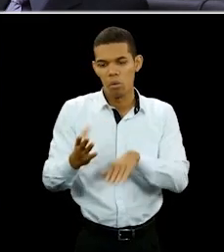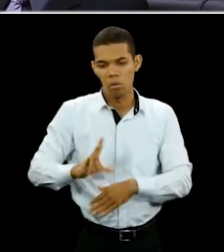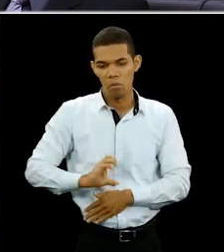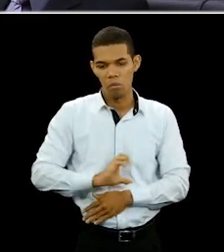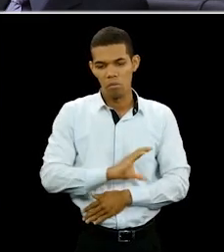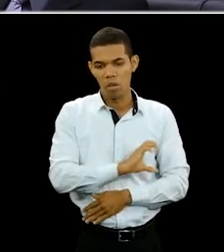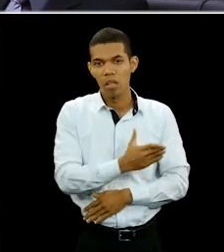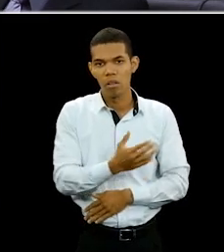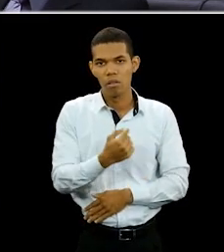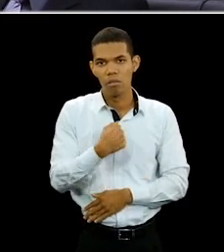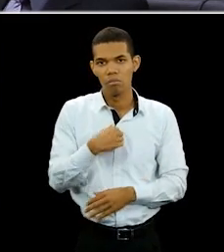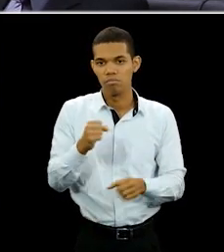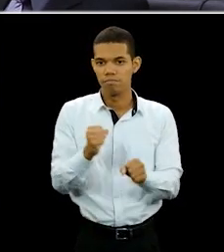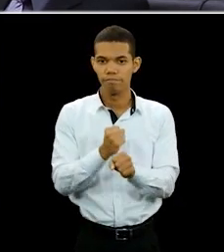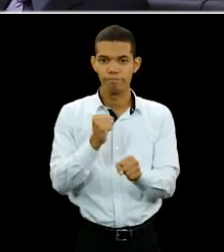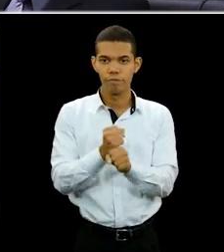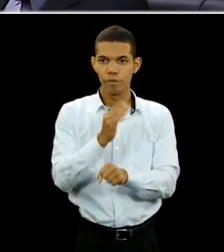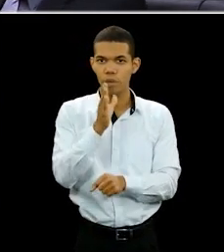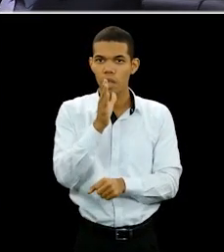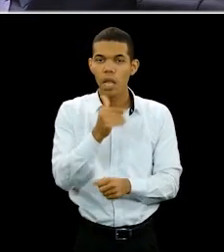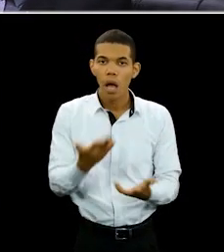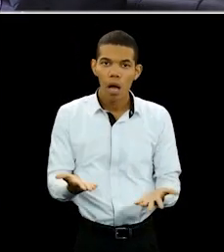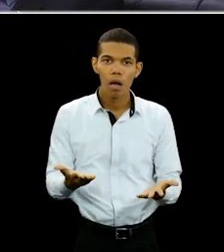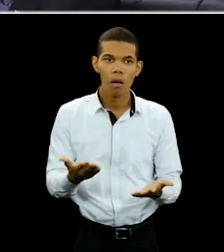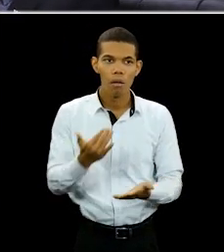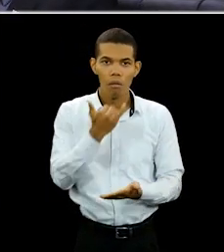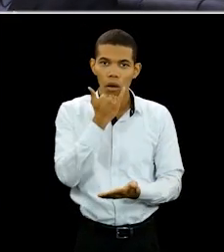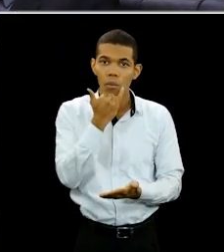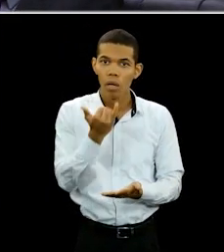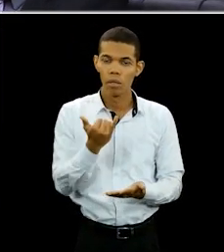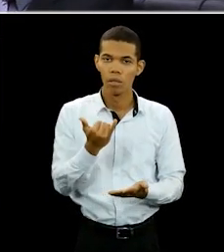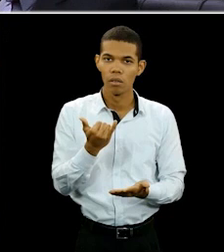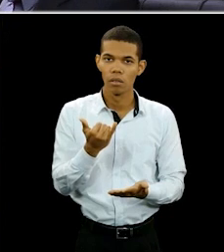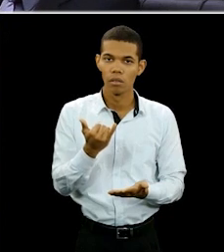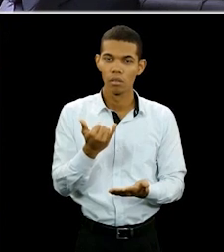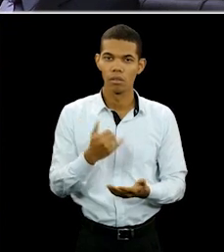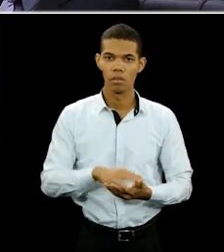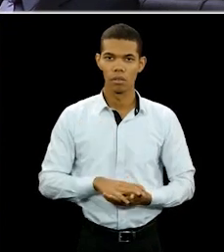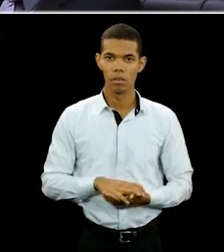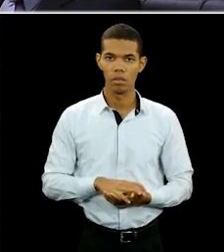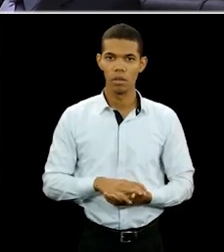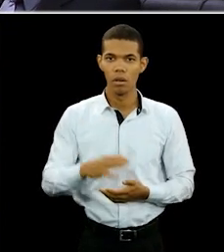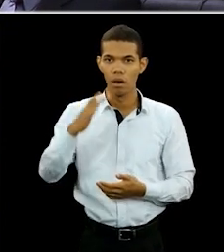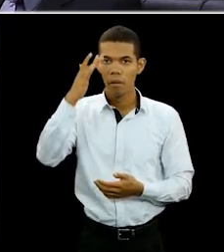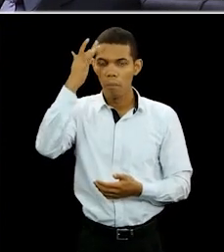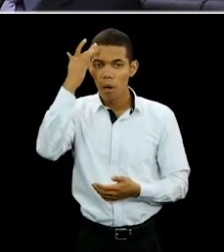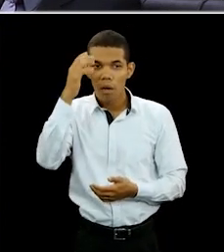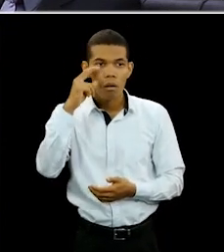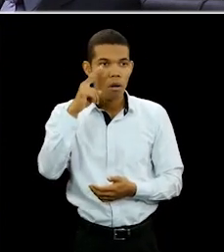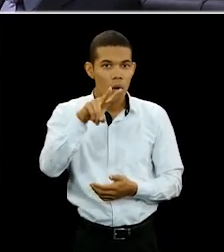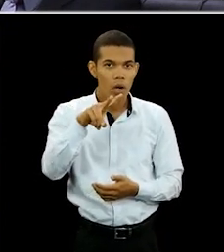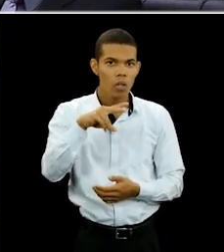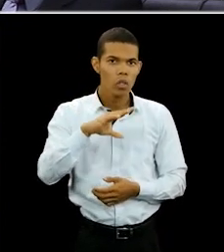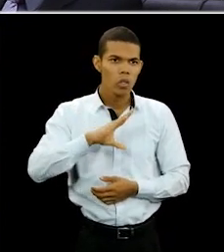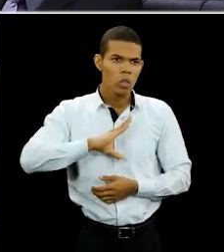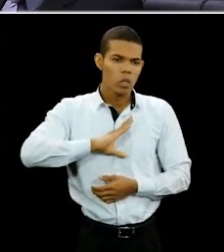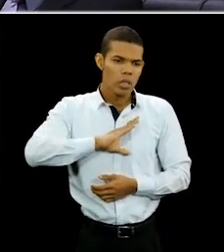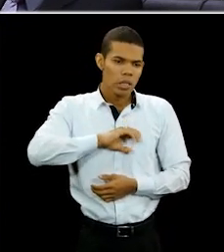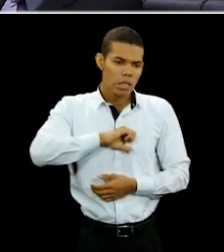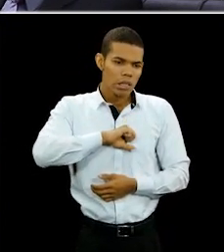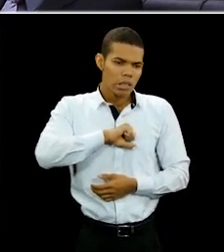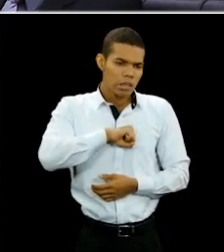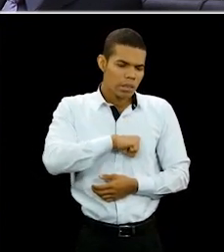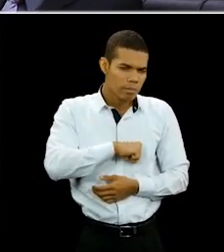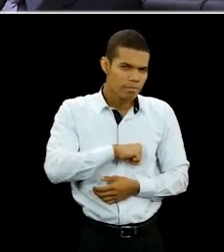conseguir trabajo Por qué si Dios me ha prometido tantas cosas Por qué veo tanto dolor en mi vida los